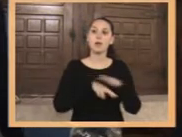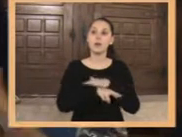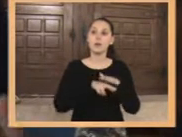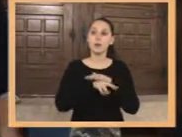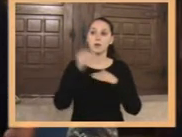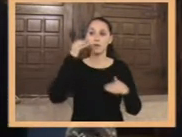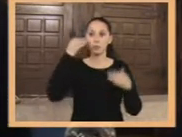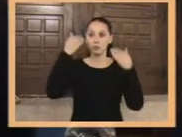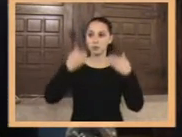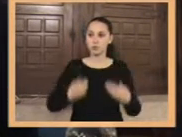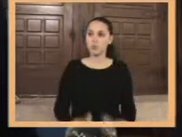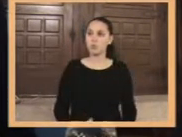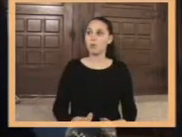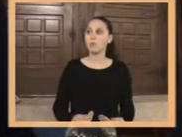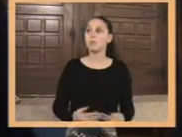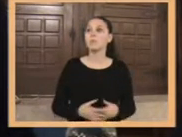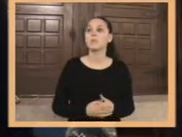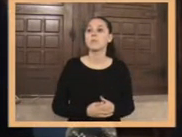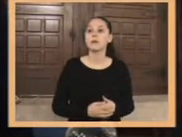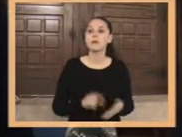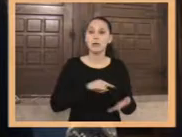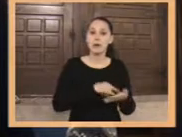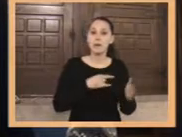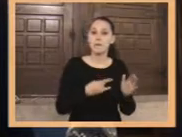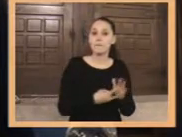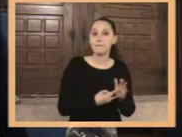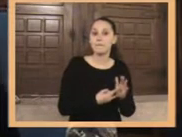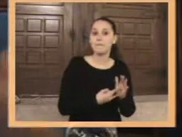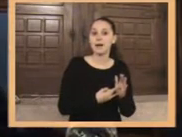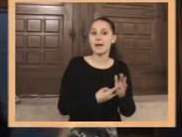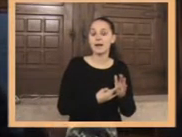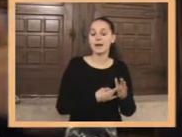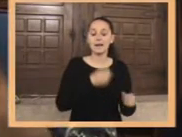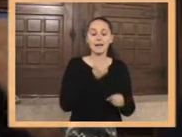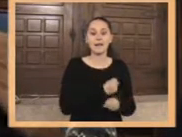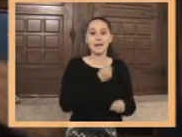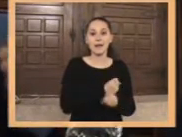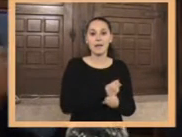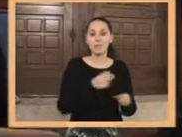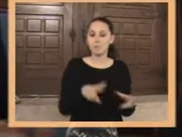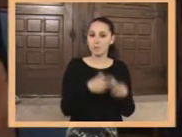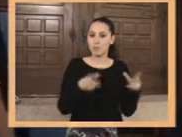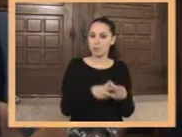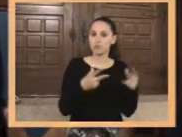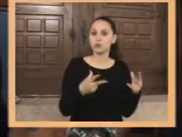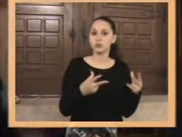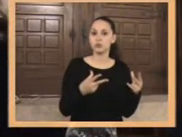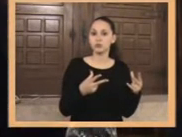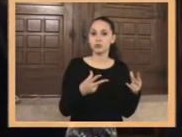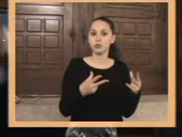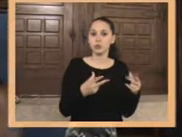realizada tanto en el plan de empleo social como el plan de experiencia, en virtud de las categorías profesionales que cada uno